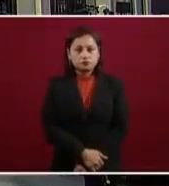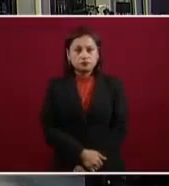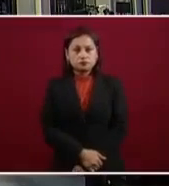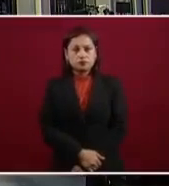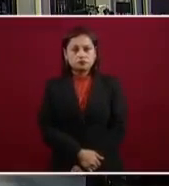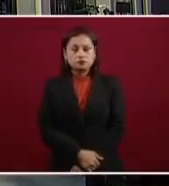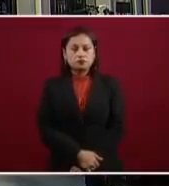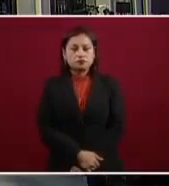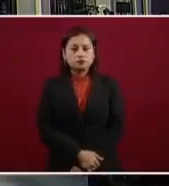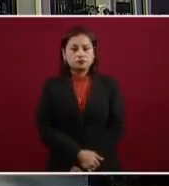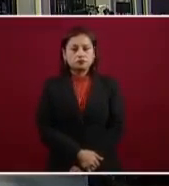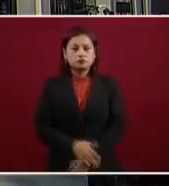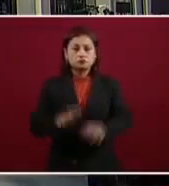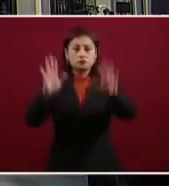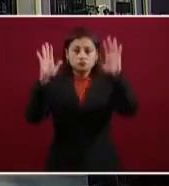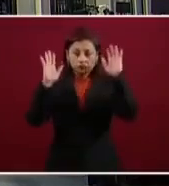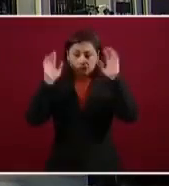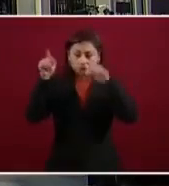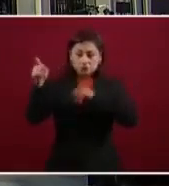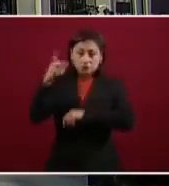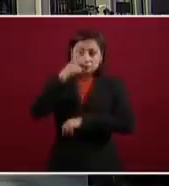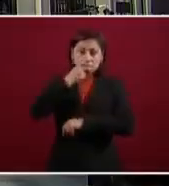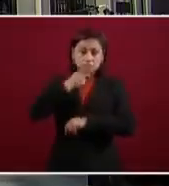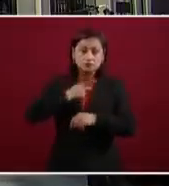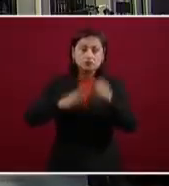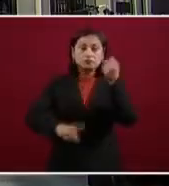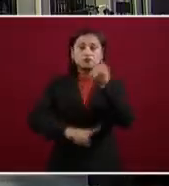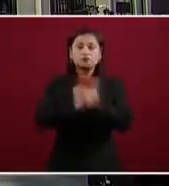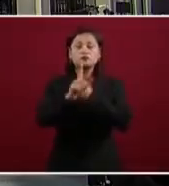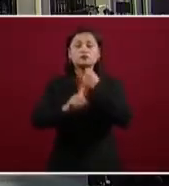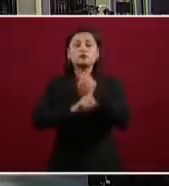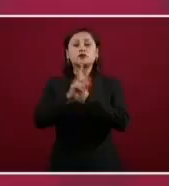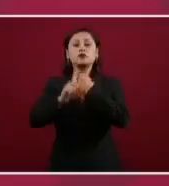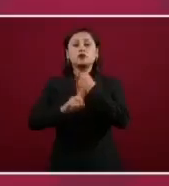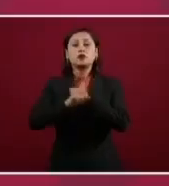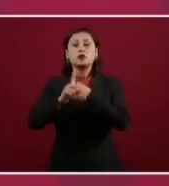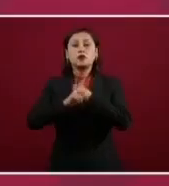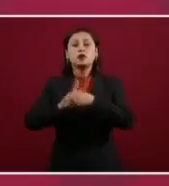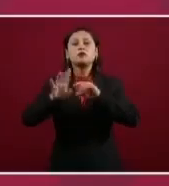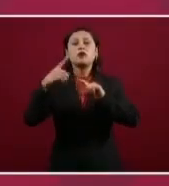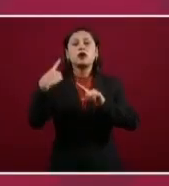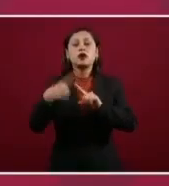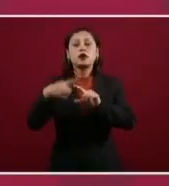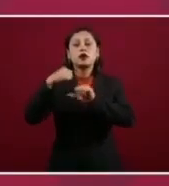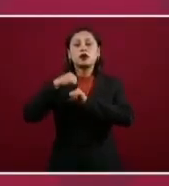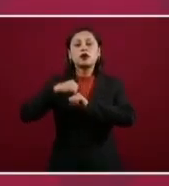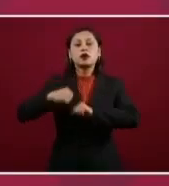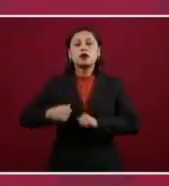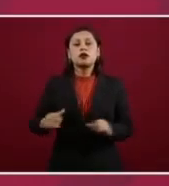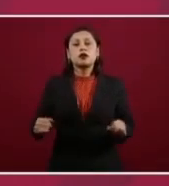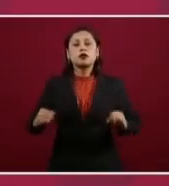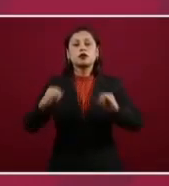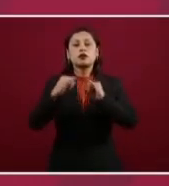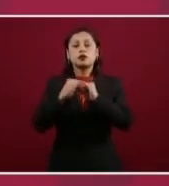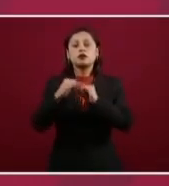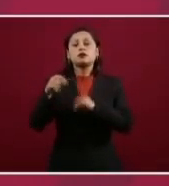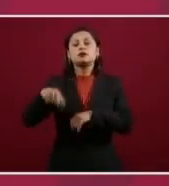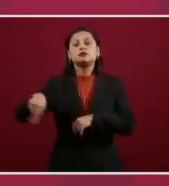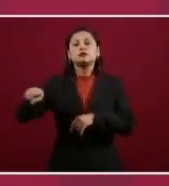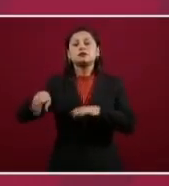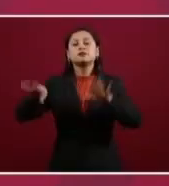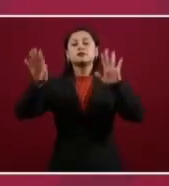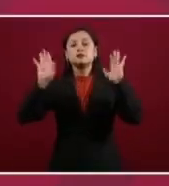a la instancia legal correspondiente este